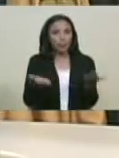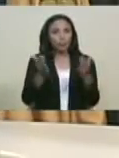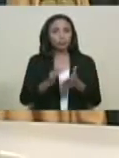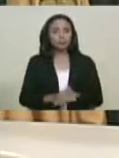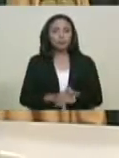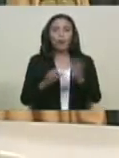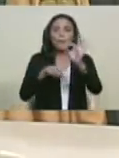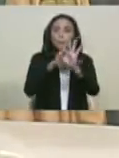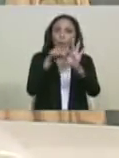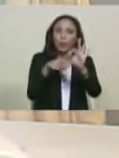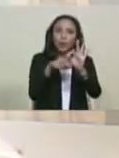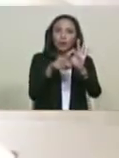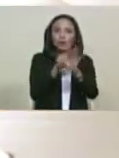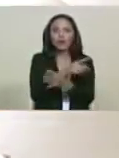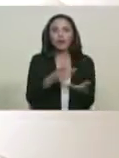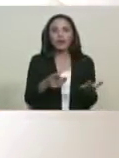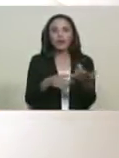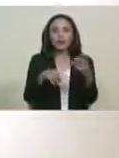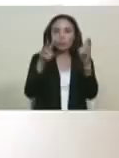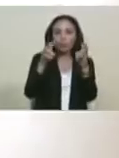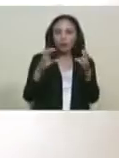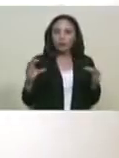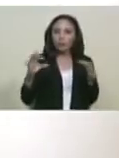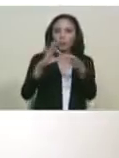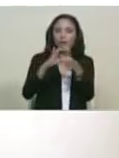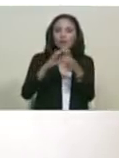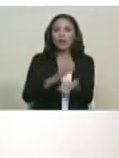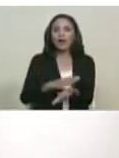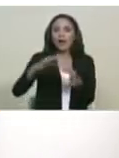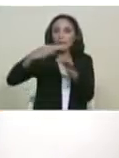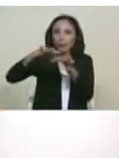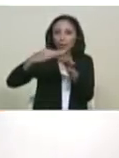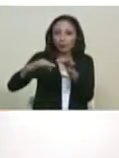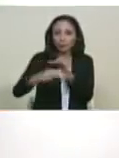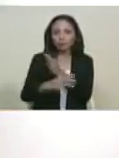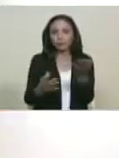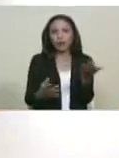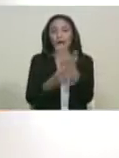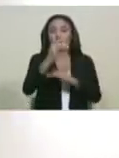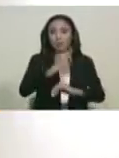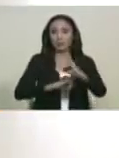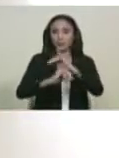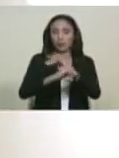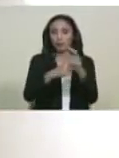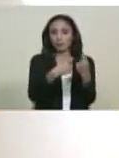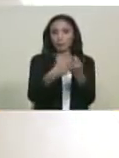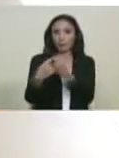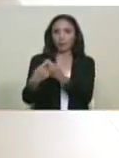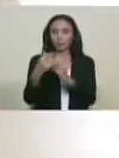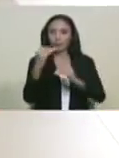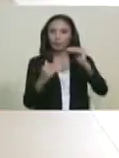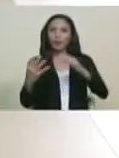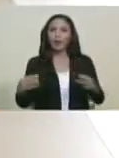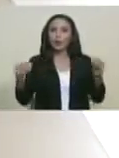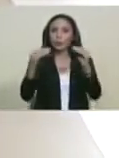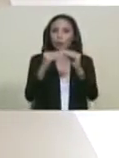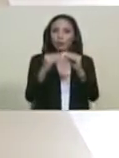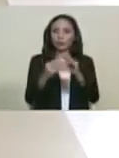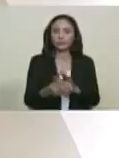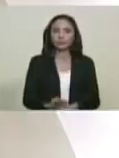bolívar soberano anclado al precio real de la moneda internacional ni más ni menos